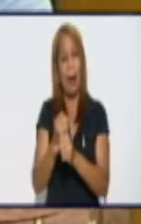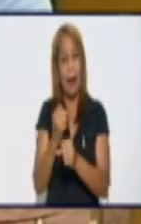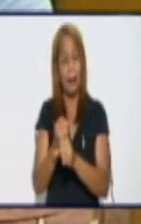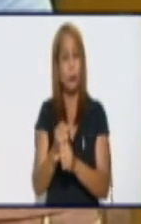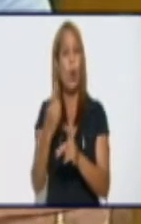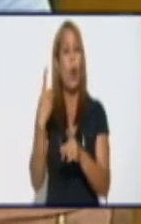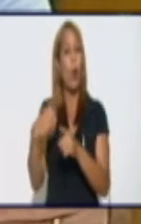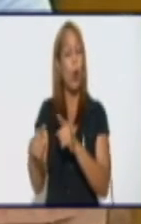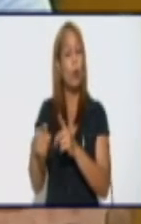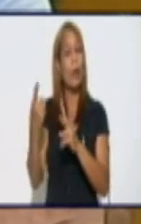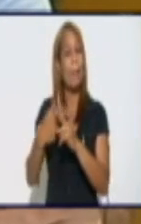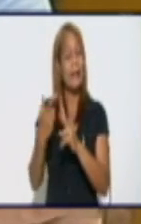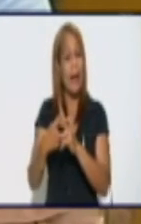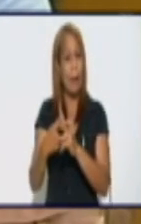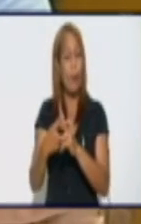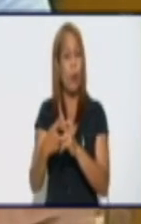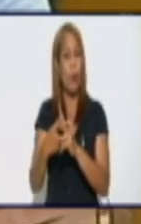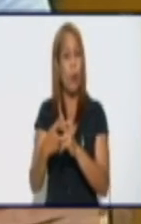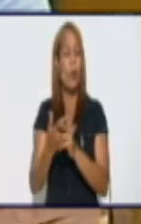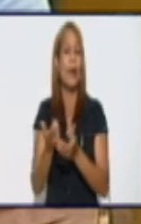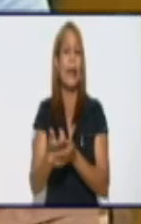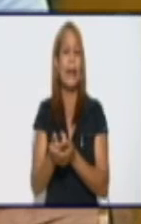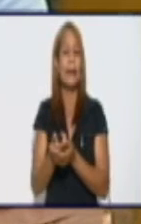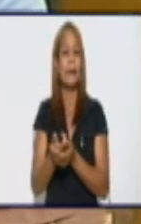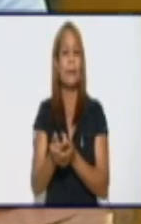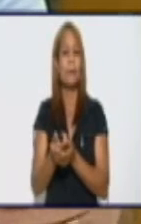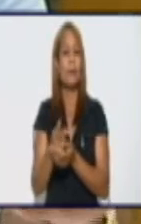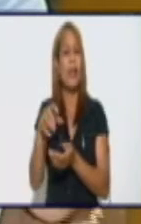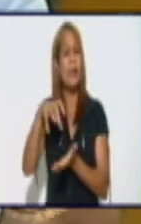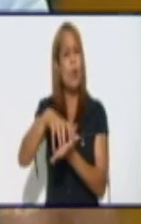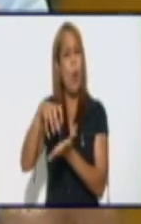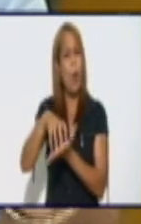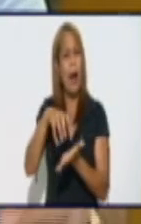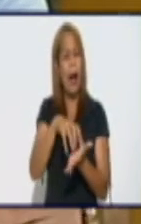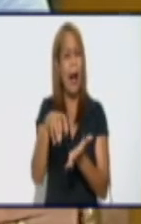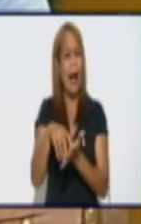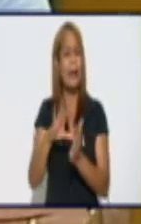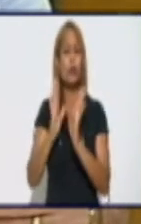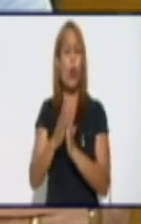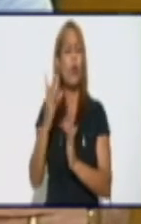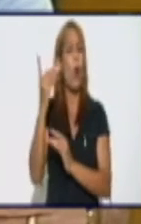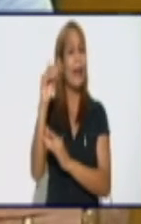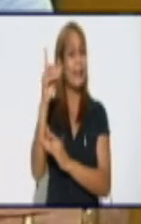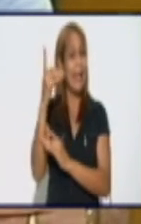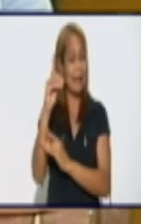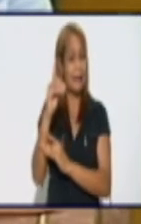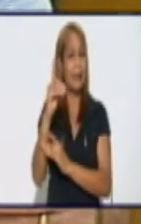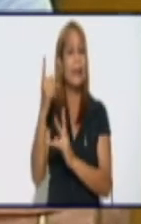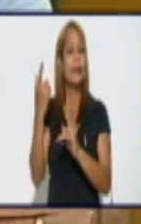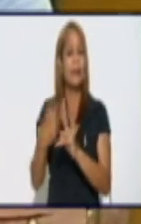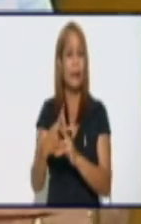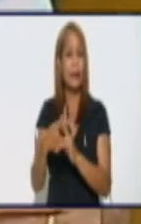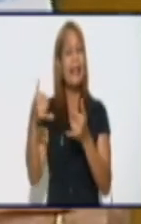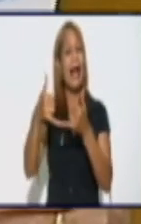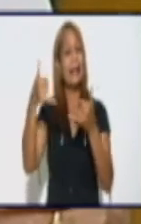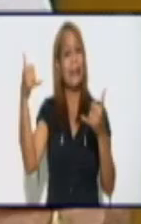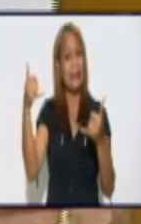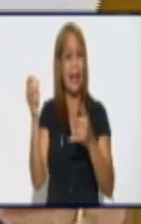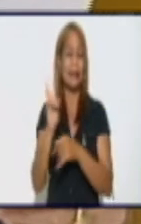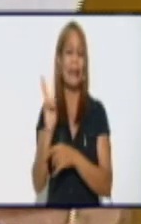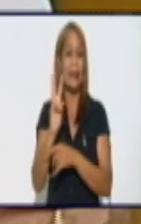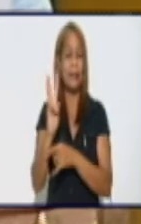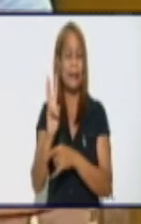bayamón el circuito cerámica roja por mantenimiento y puedo detener ramal que alimenta la zona del dátil y en la línea de 33 kv que alimenta